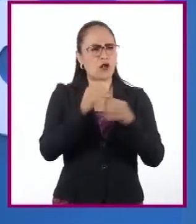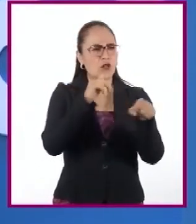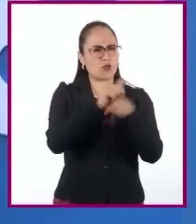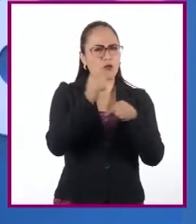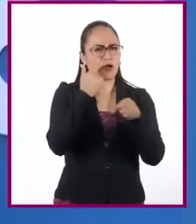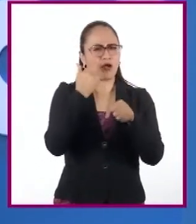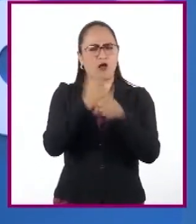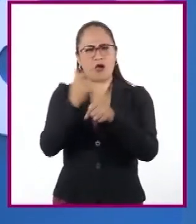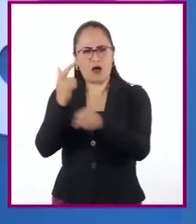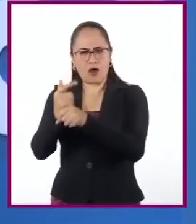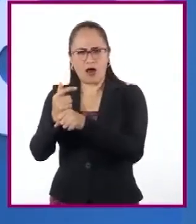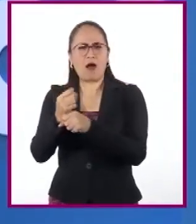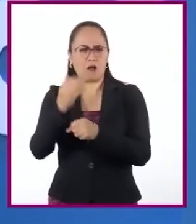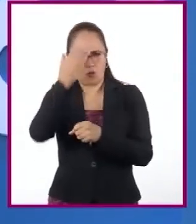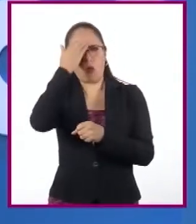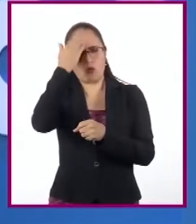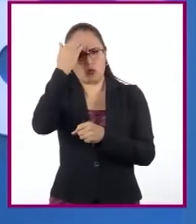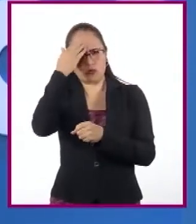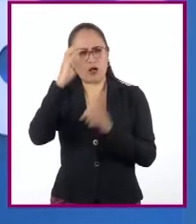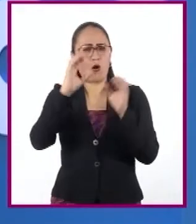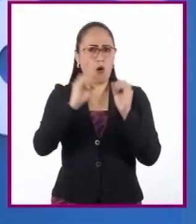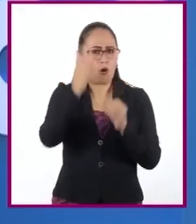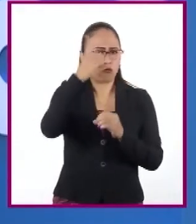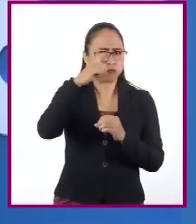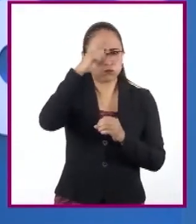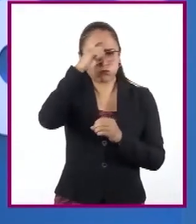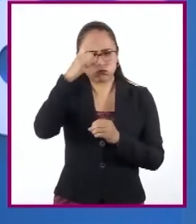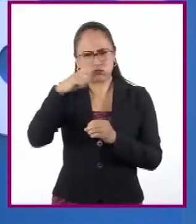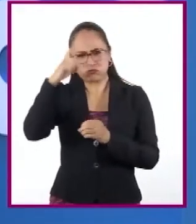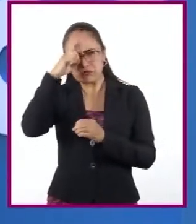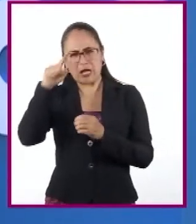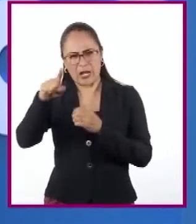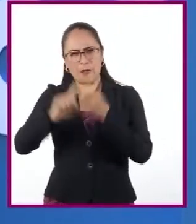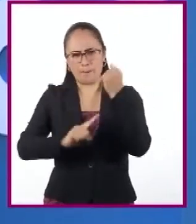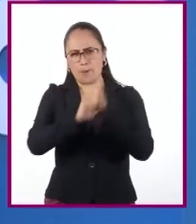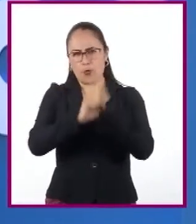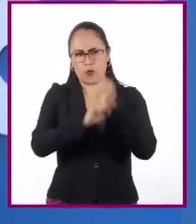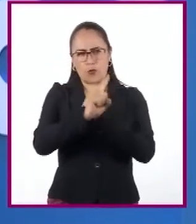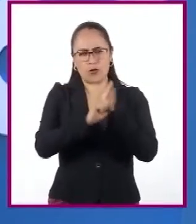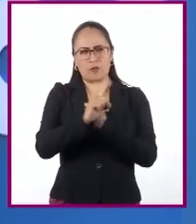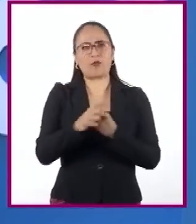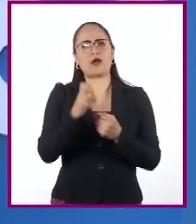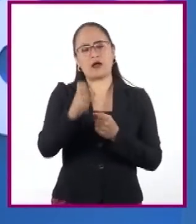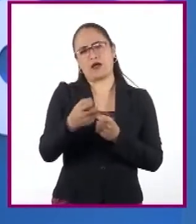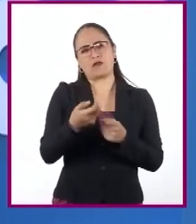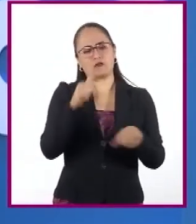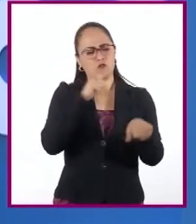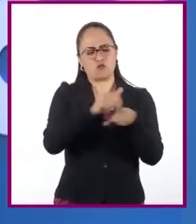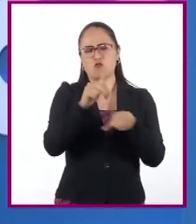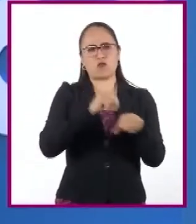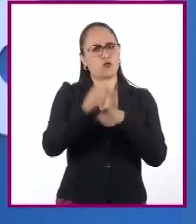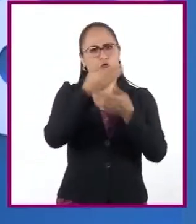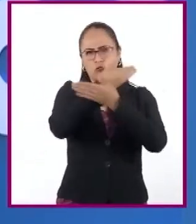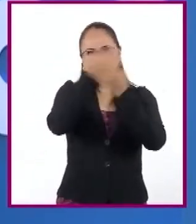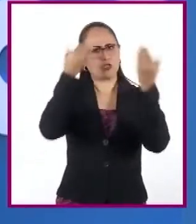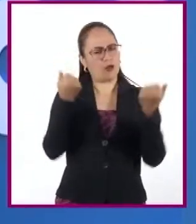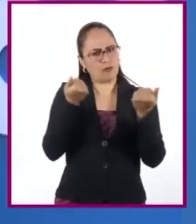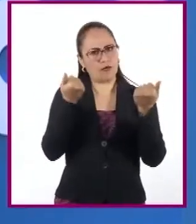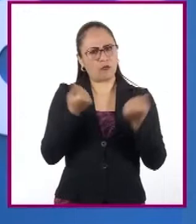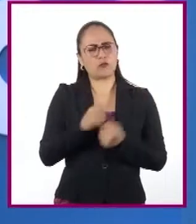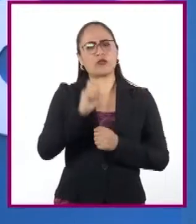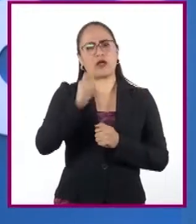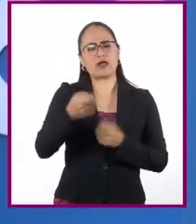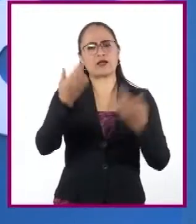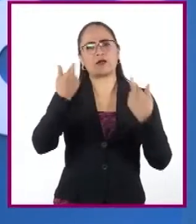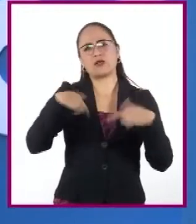conocidas y las desconocidas en una situación problema. Por lo que respecta a las cantidades desconocidas, las representaremos con